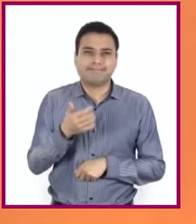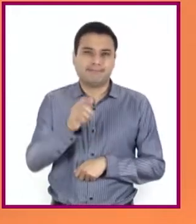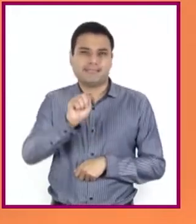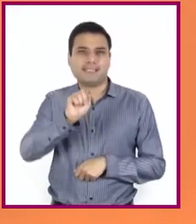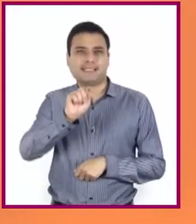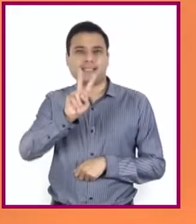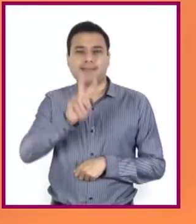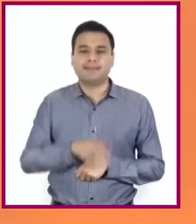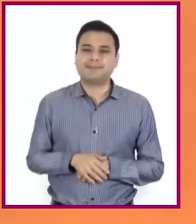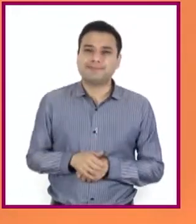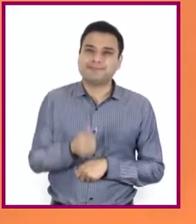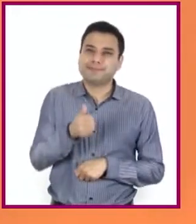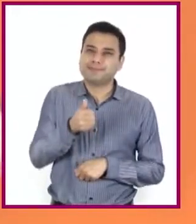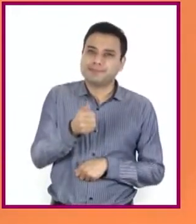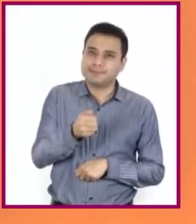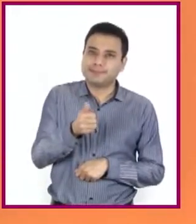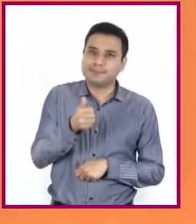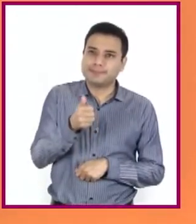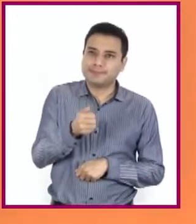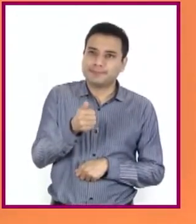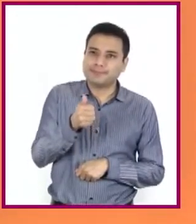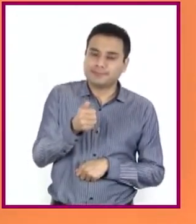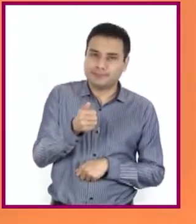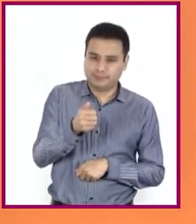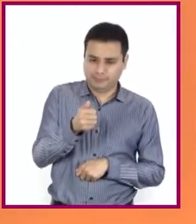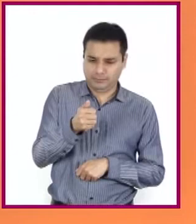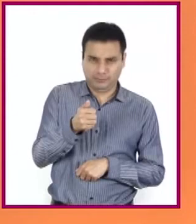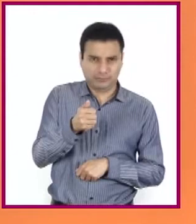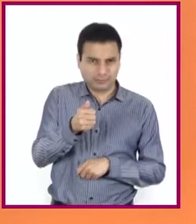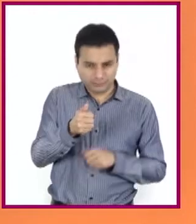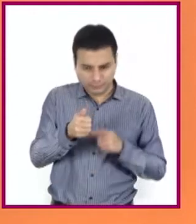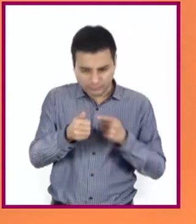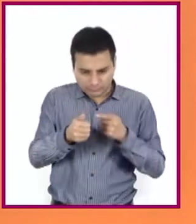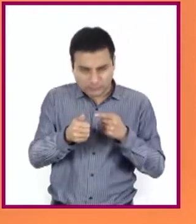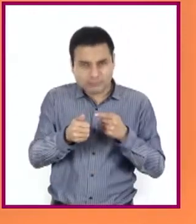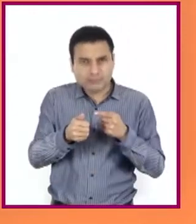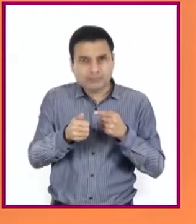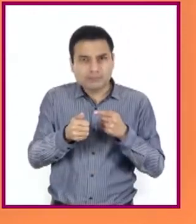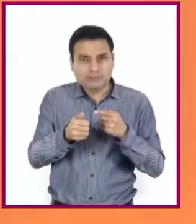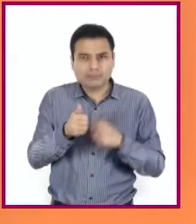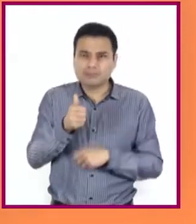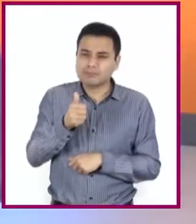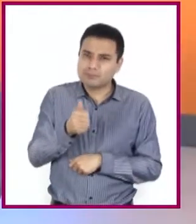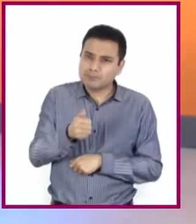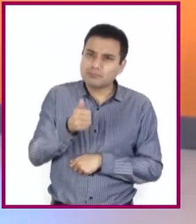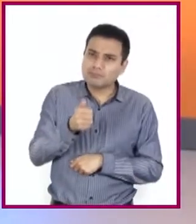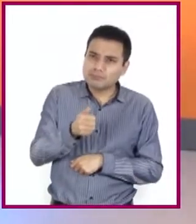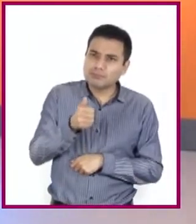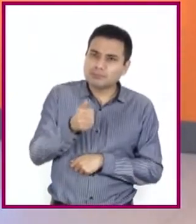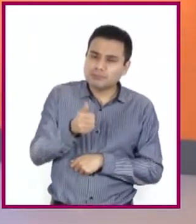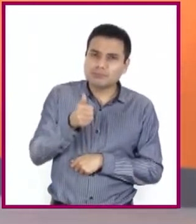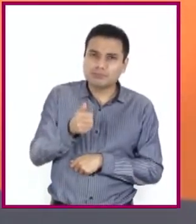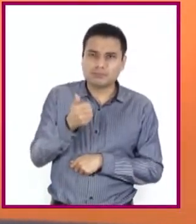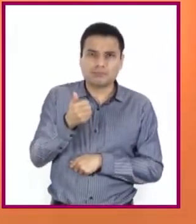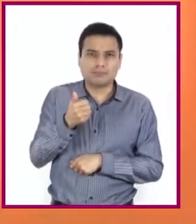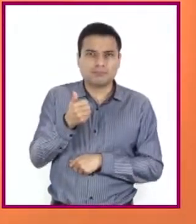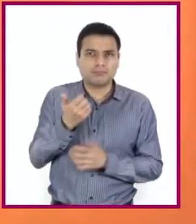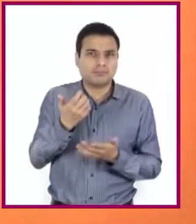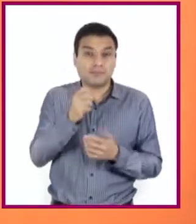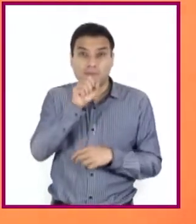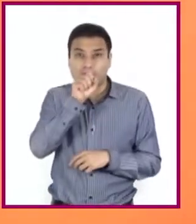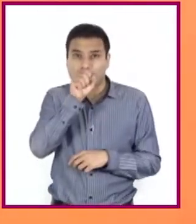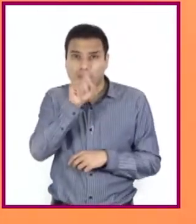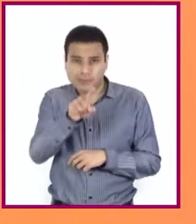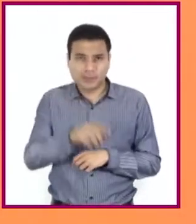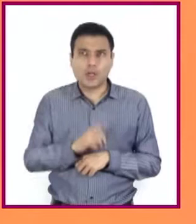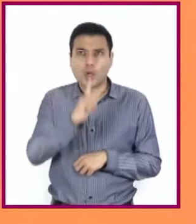y empiezan a ocurrir cosas. Luces que te permiten ver y realizar actividades en la noche. Calor para que cocines